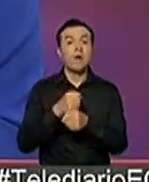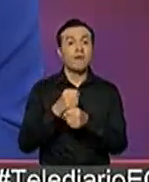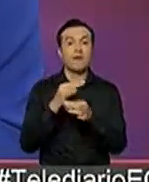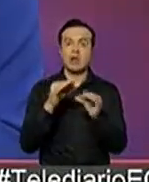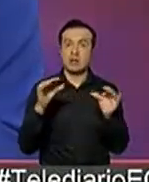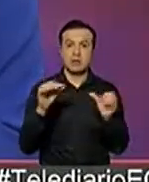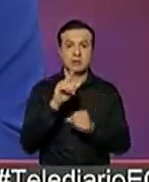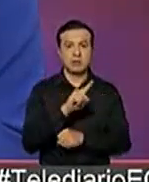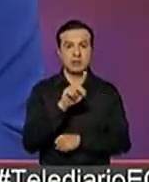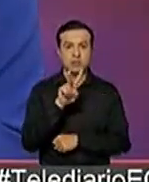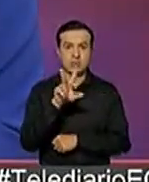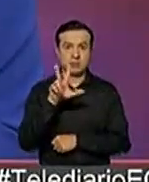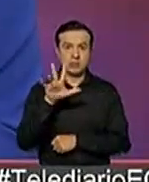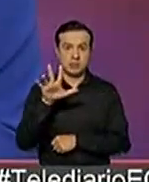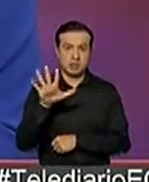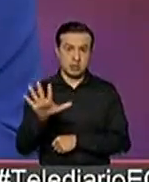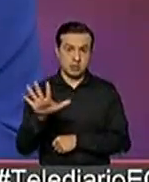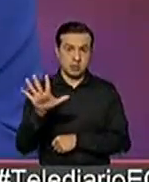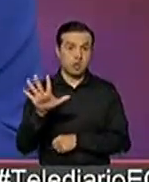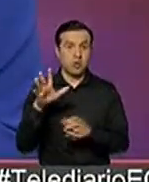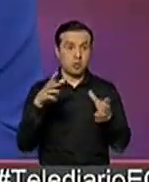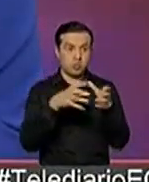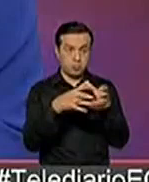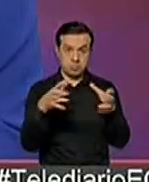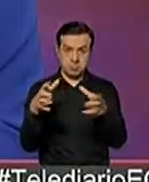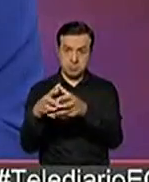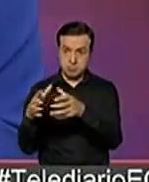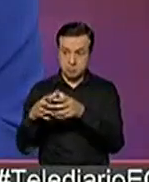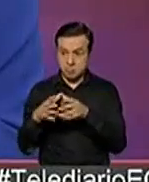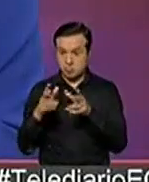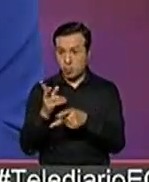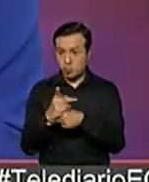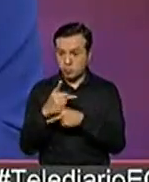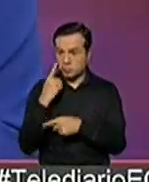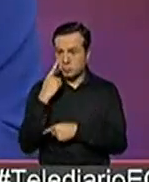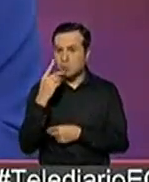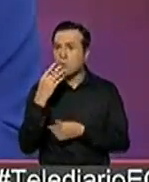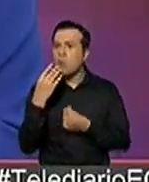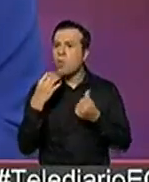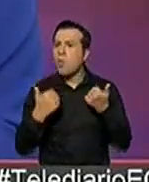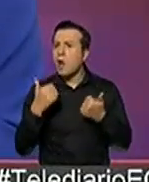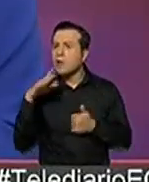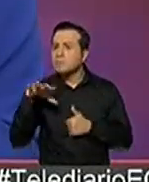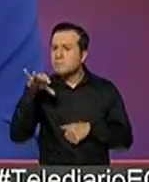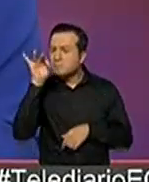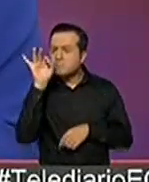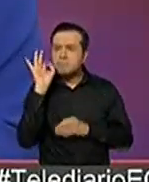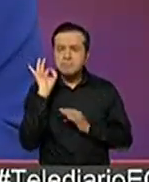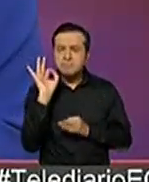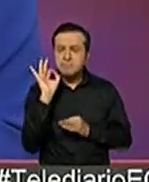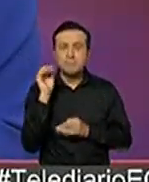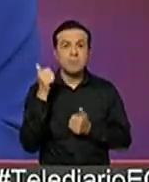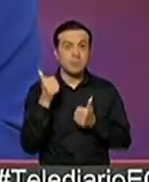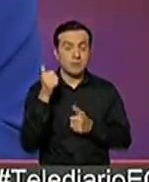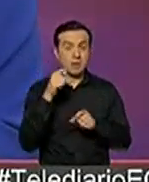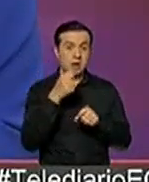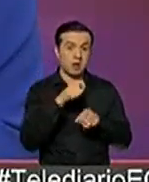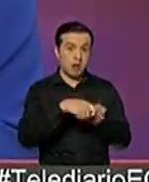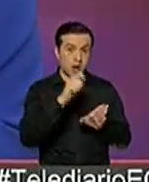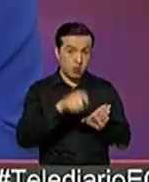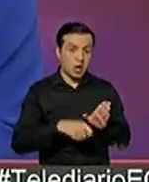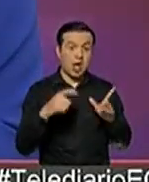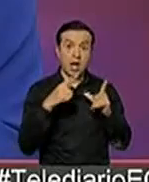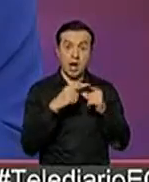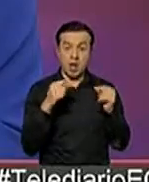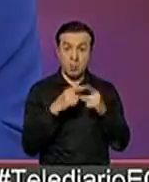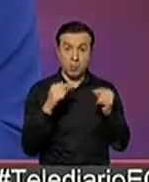hay 125 productores. Con Quito y Café Quito buscan encontrar el mejor grano. En el certamen hay jueces de Japón,